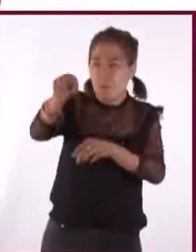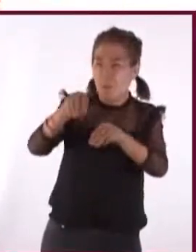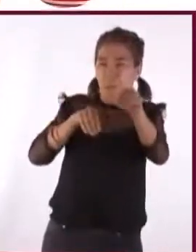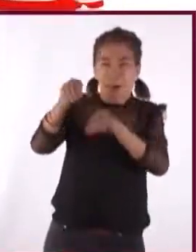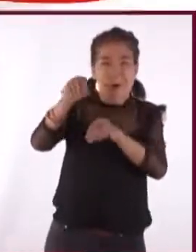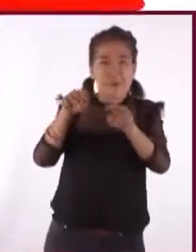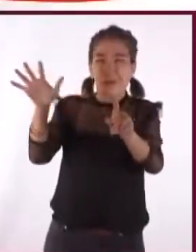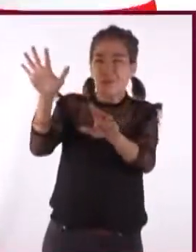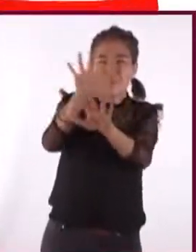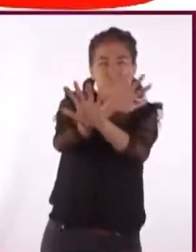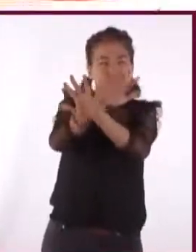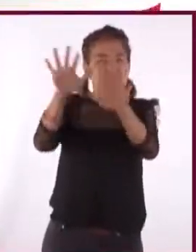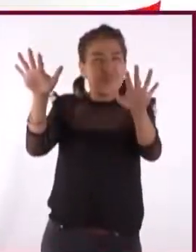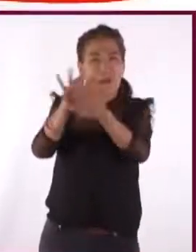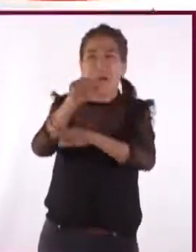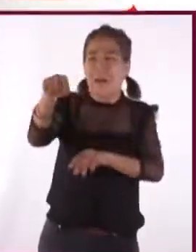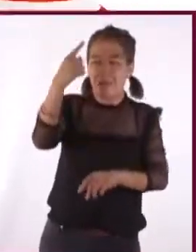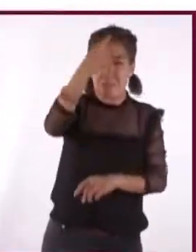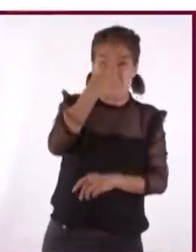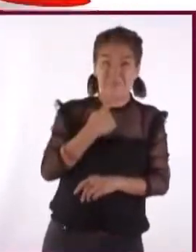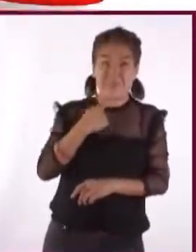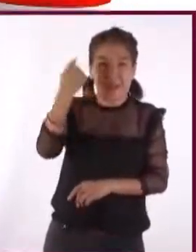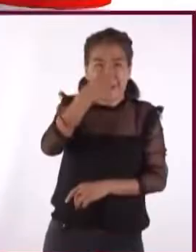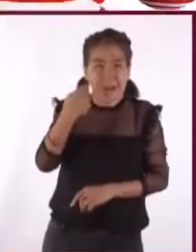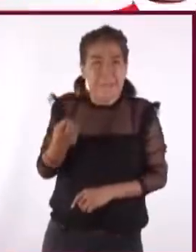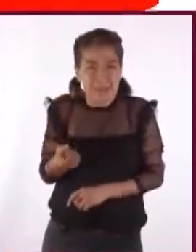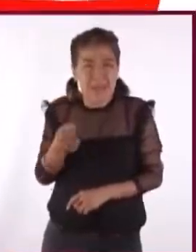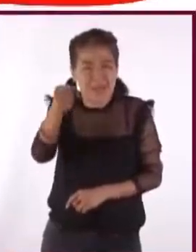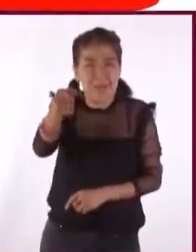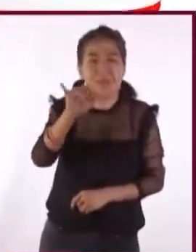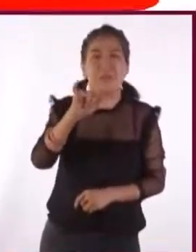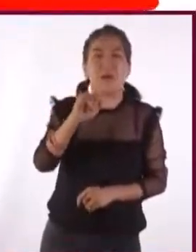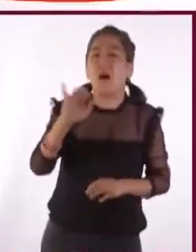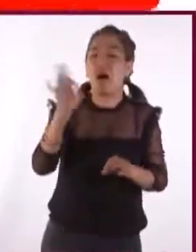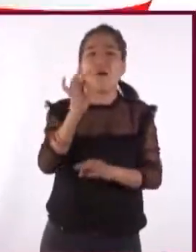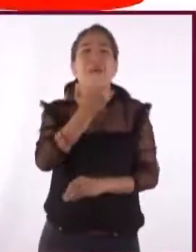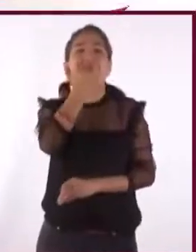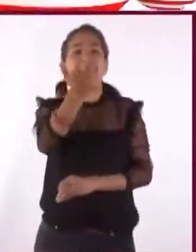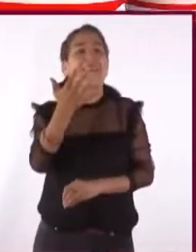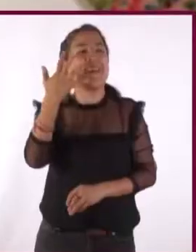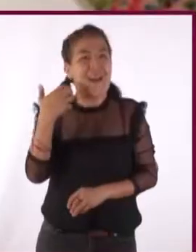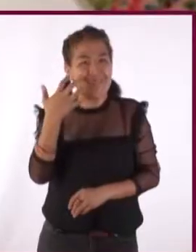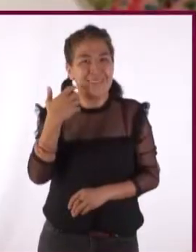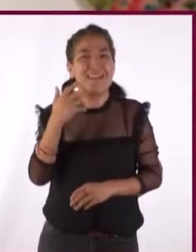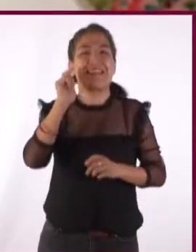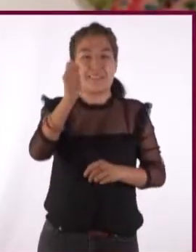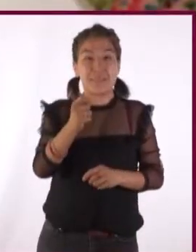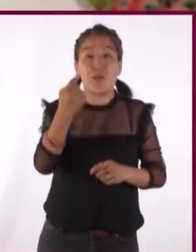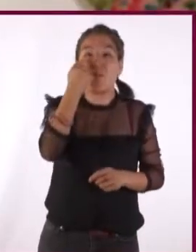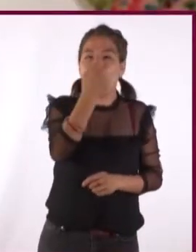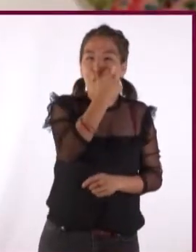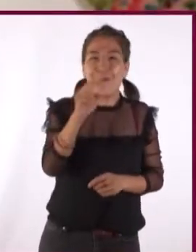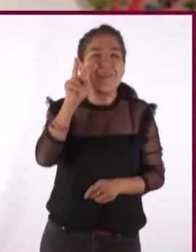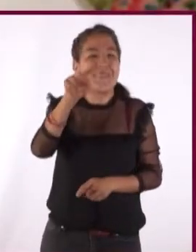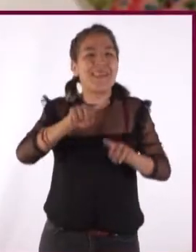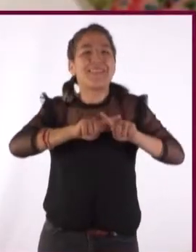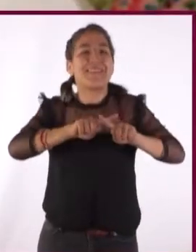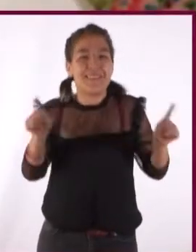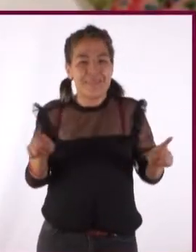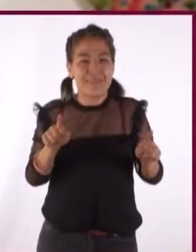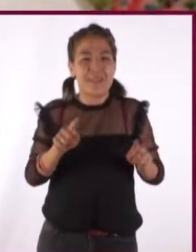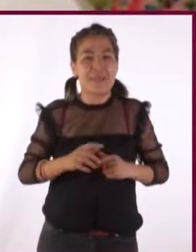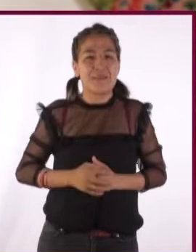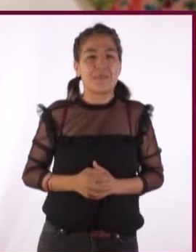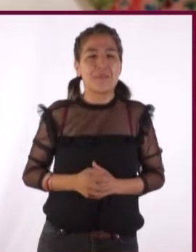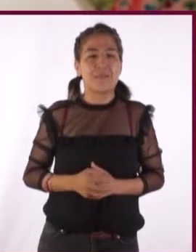lo que se mueve, creo que le veo cara de perro, pero si me pongo los lentes, no, es un gato. Hay un error de percepción, podríamos decir